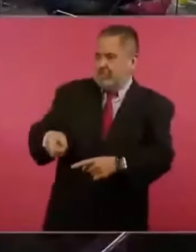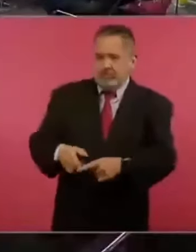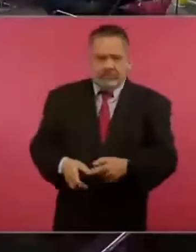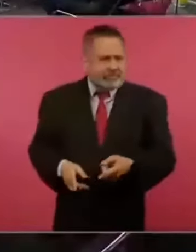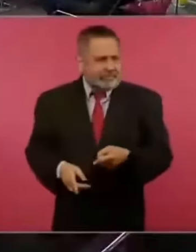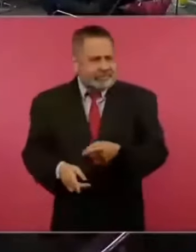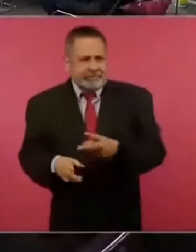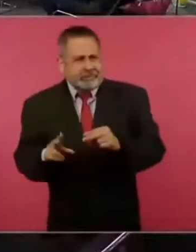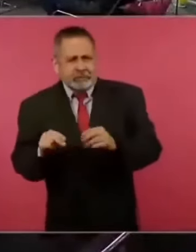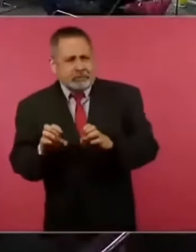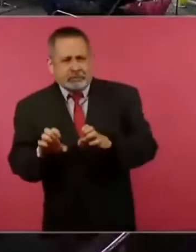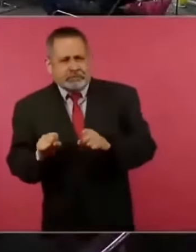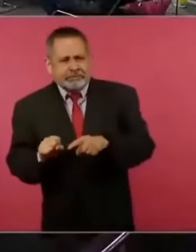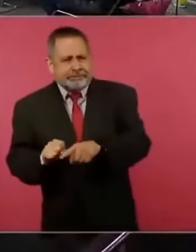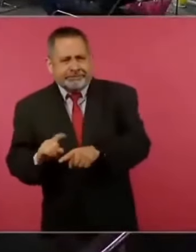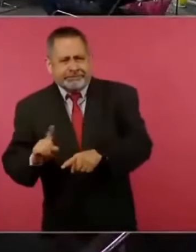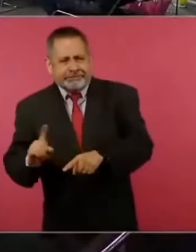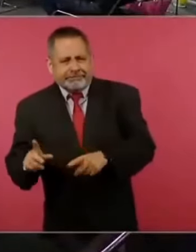Adelante.